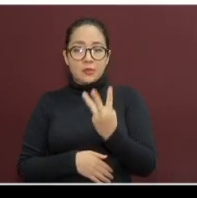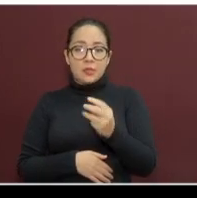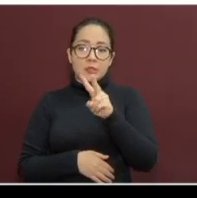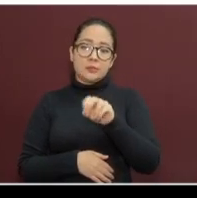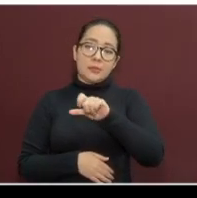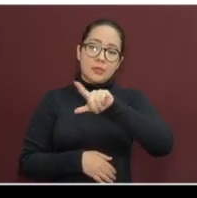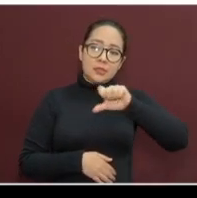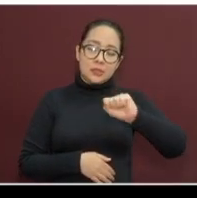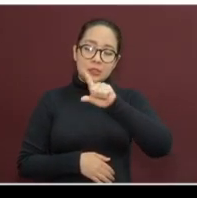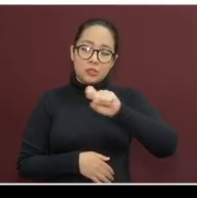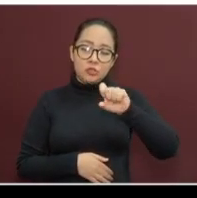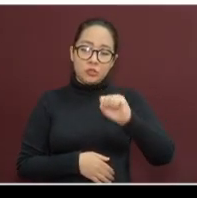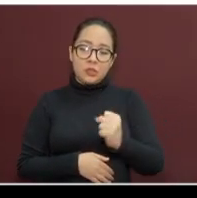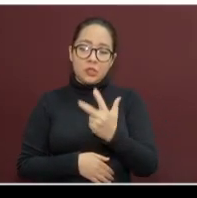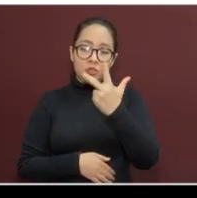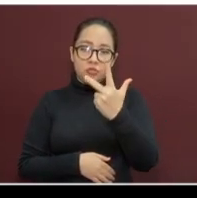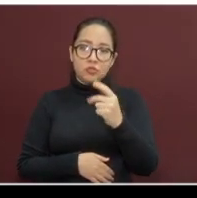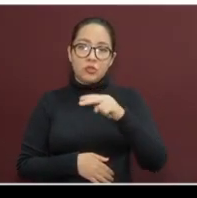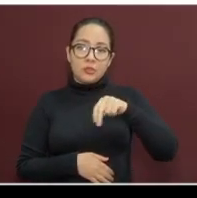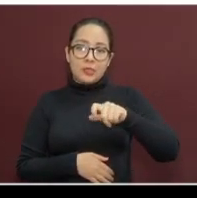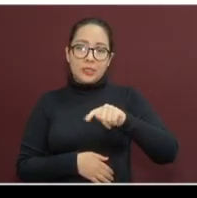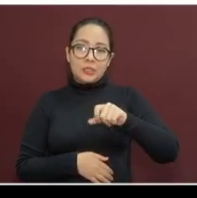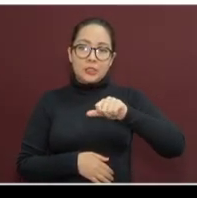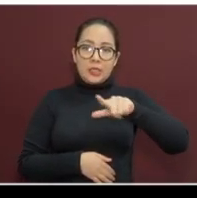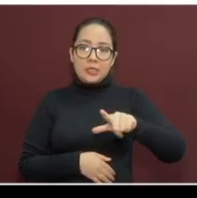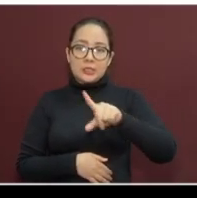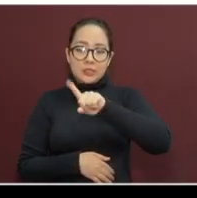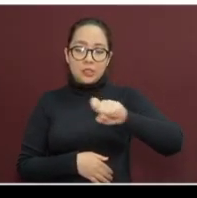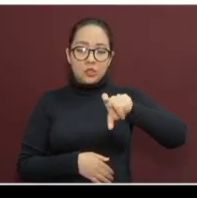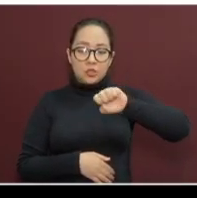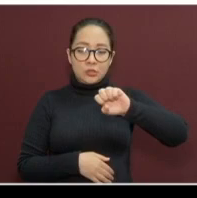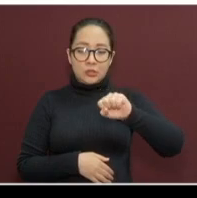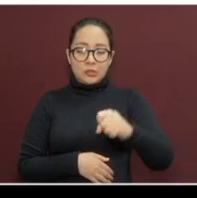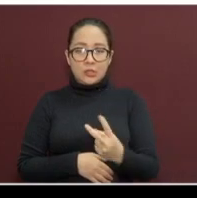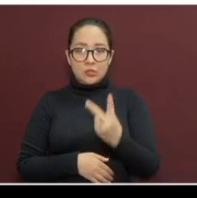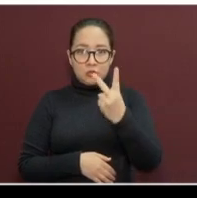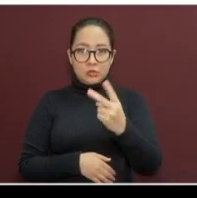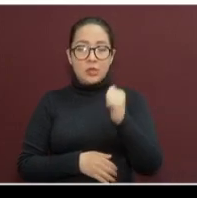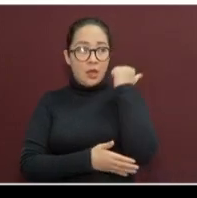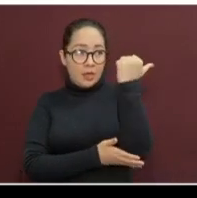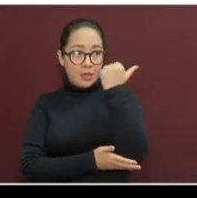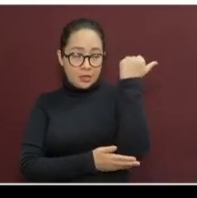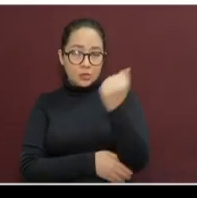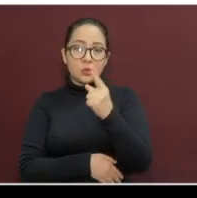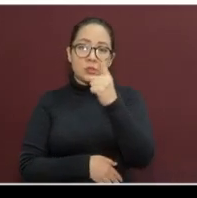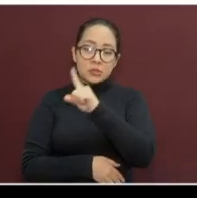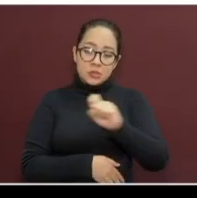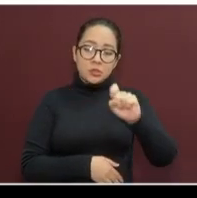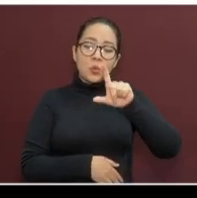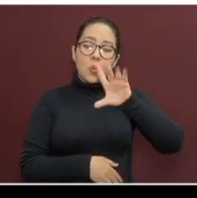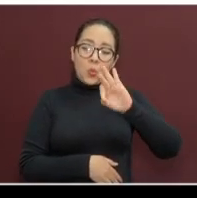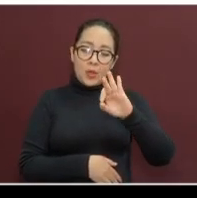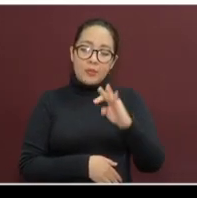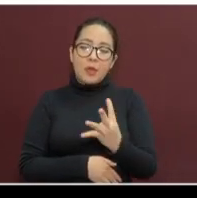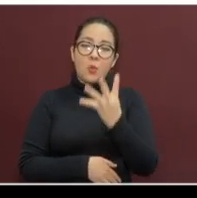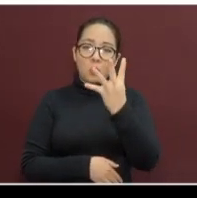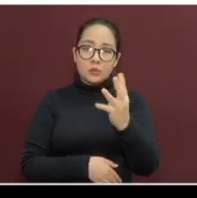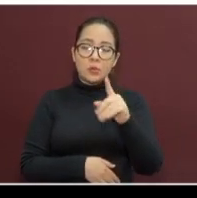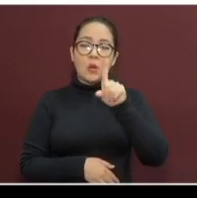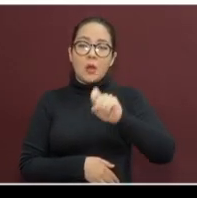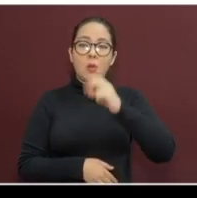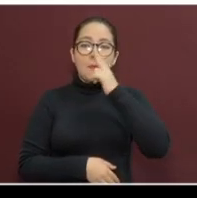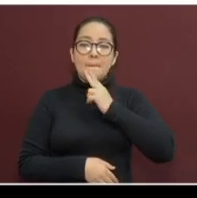168 nanchital 162 acayucan 144 agua dulce